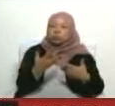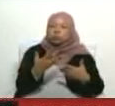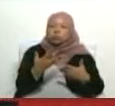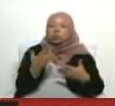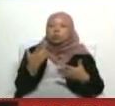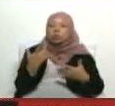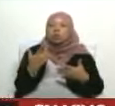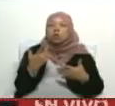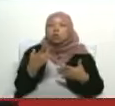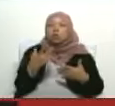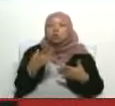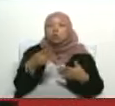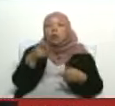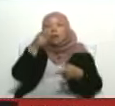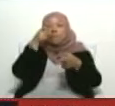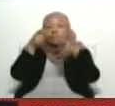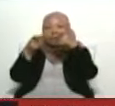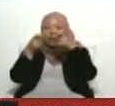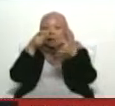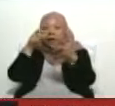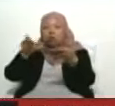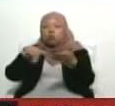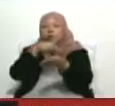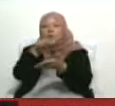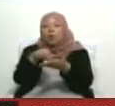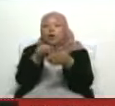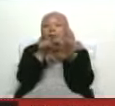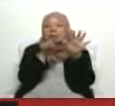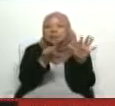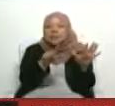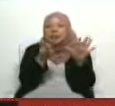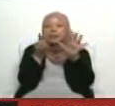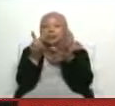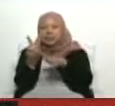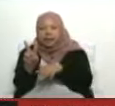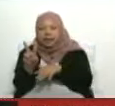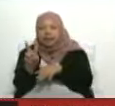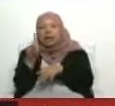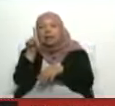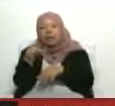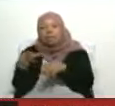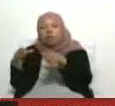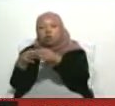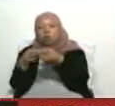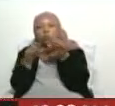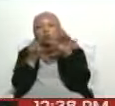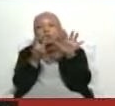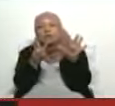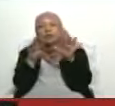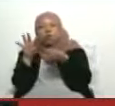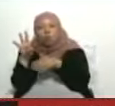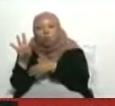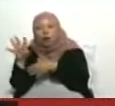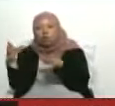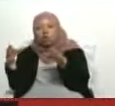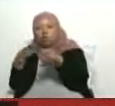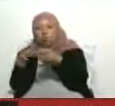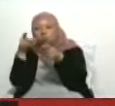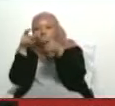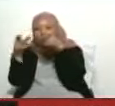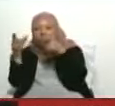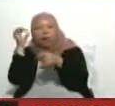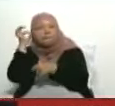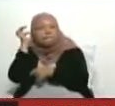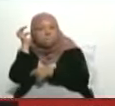hemos comisionado a los fiscales nacionales 67 y 74 que han estado junto a nosotros trabajando